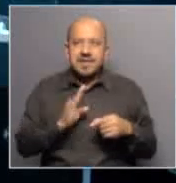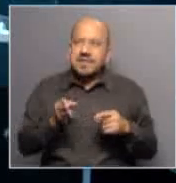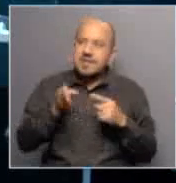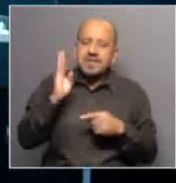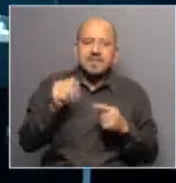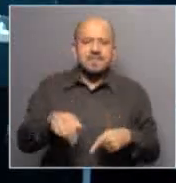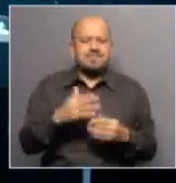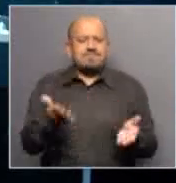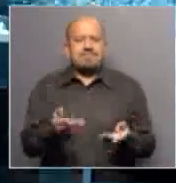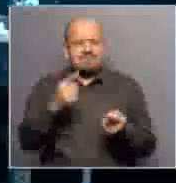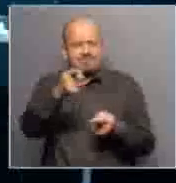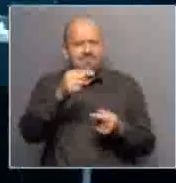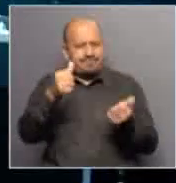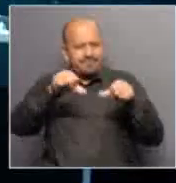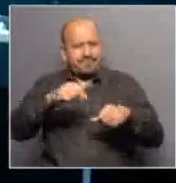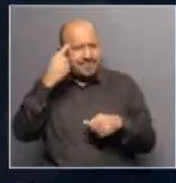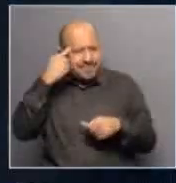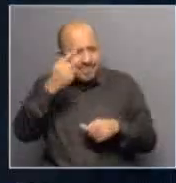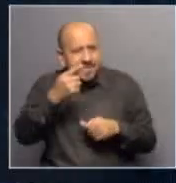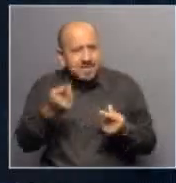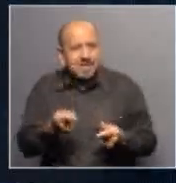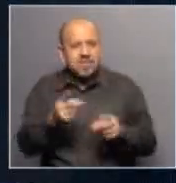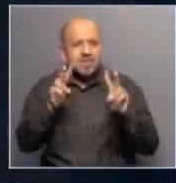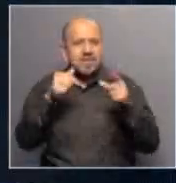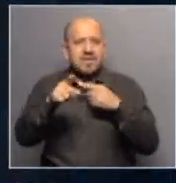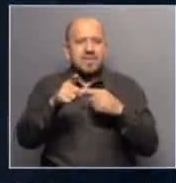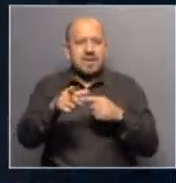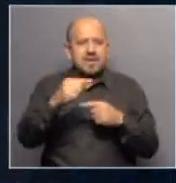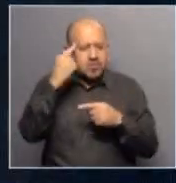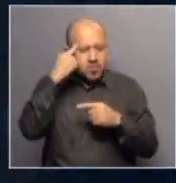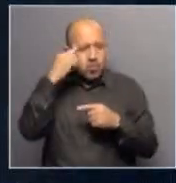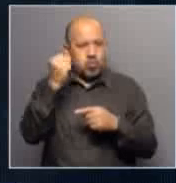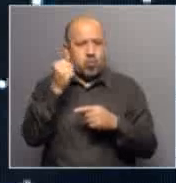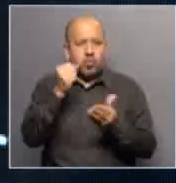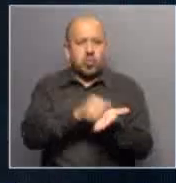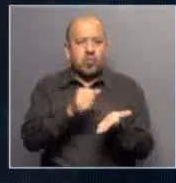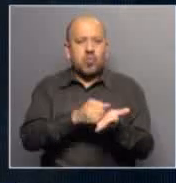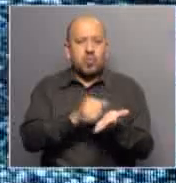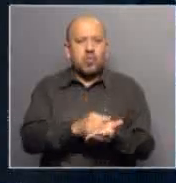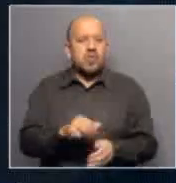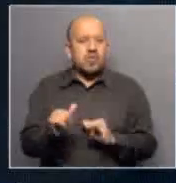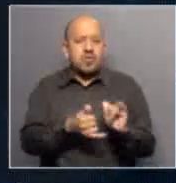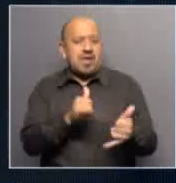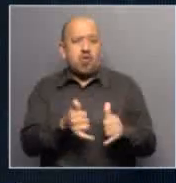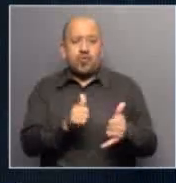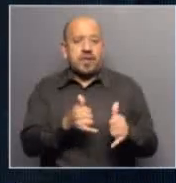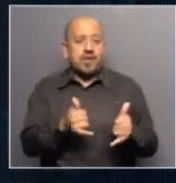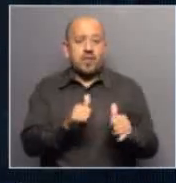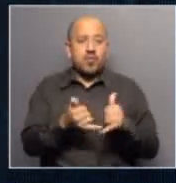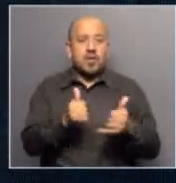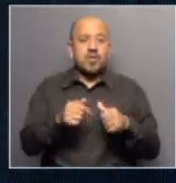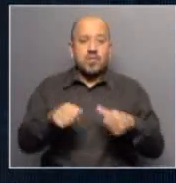es un absurdo, es un dogma ideológico, una mente rígida que está jodiendo una situación que